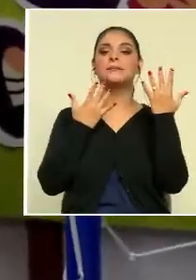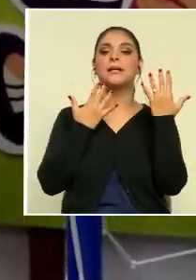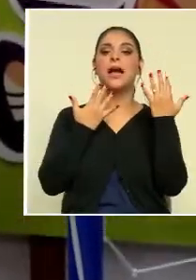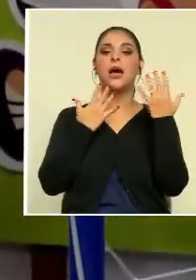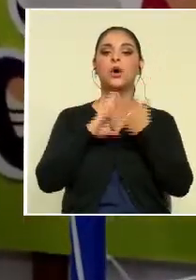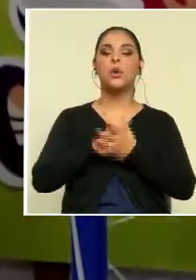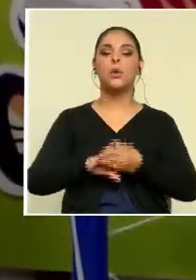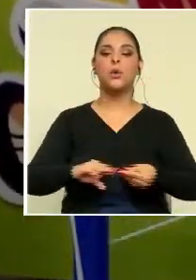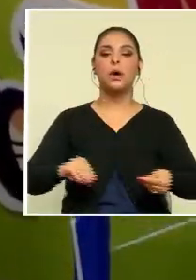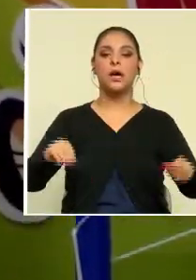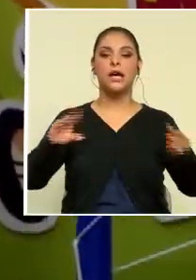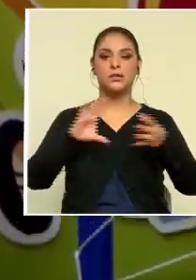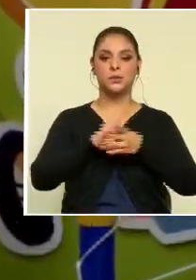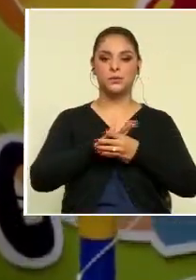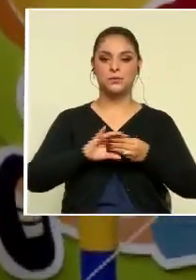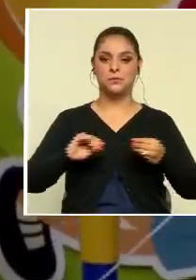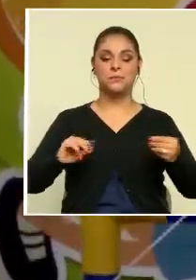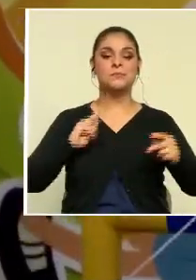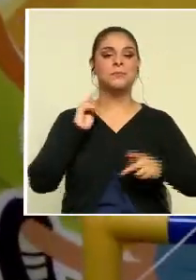perfecto